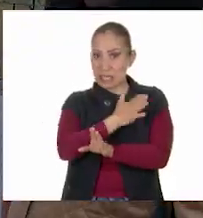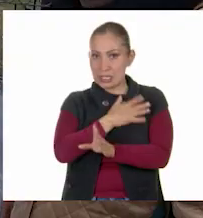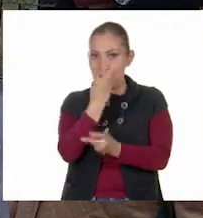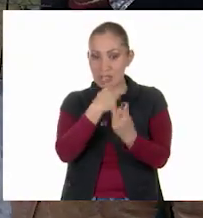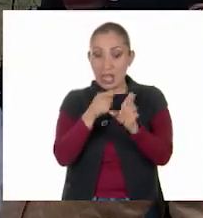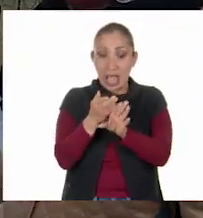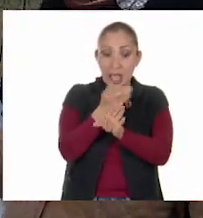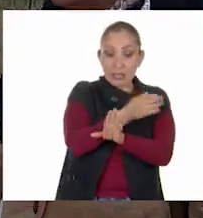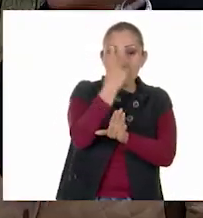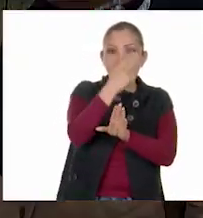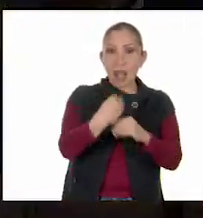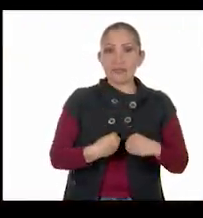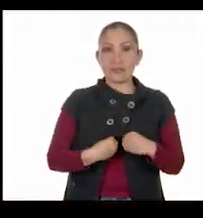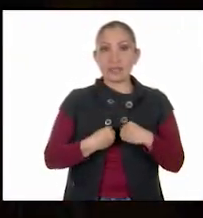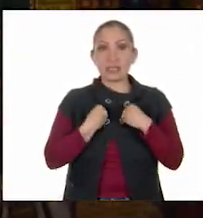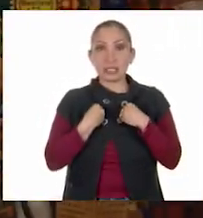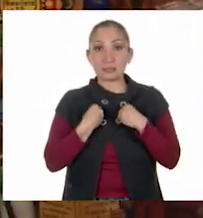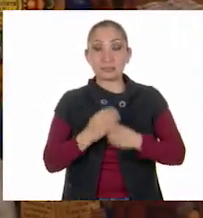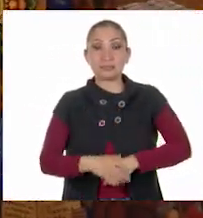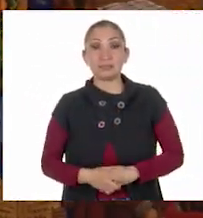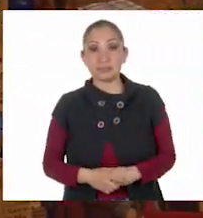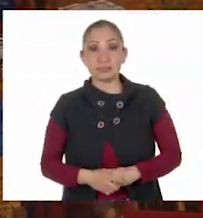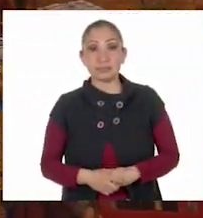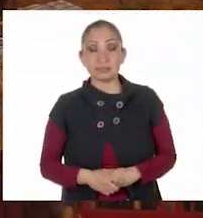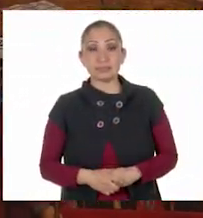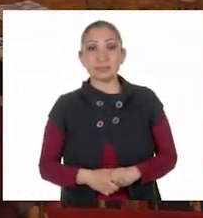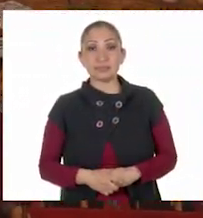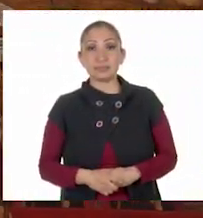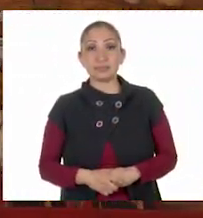españoles para sobrevivir.